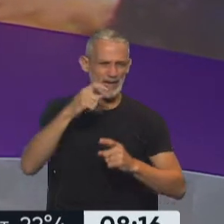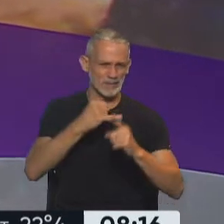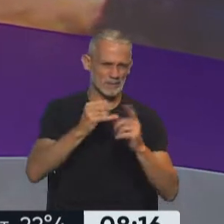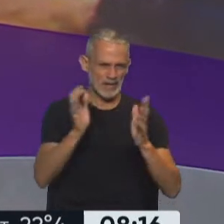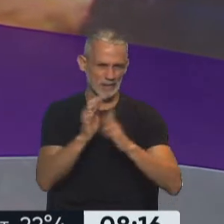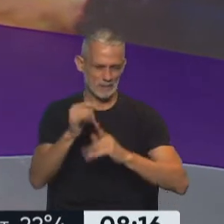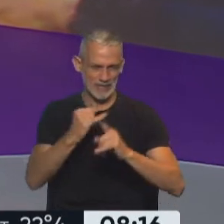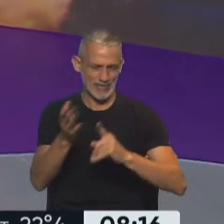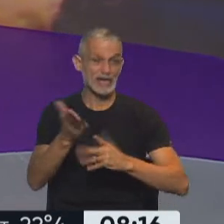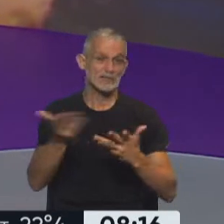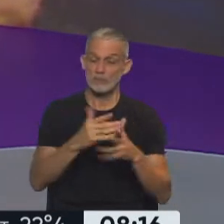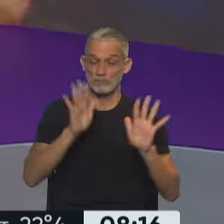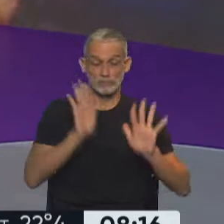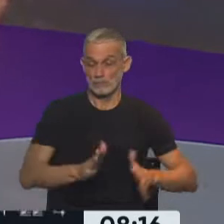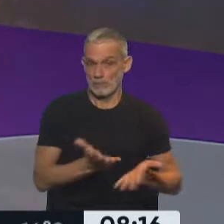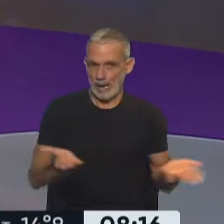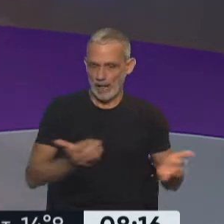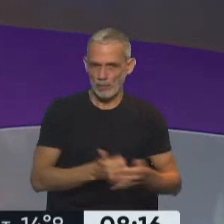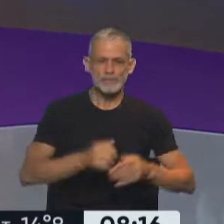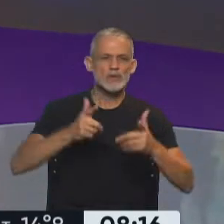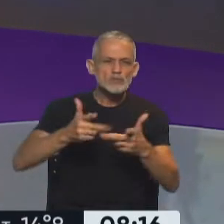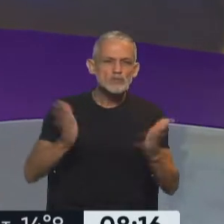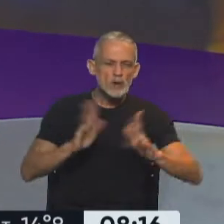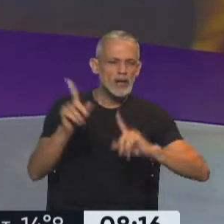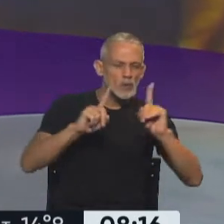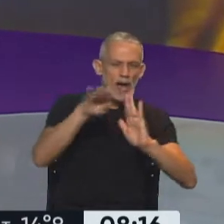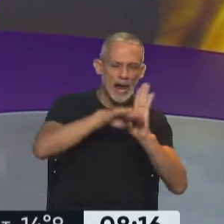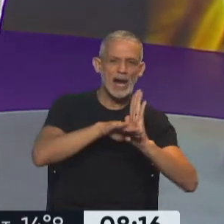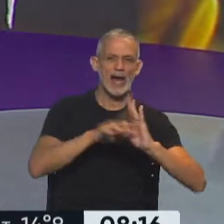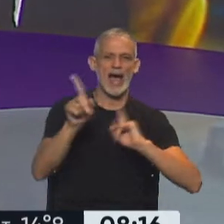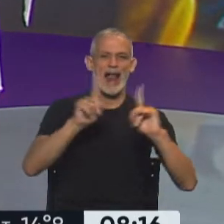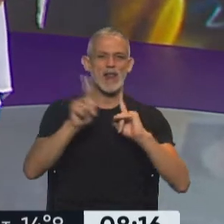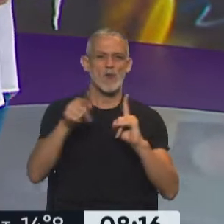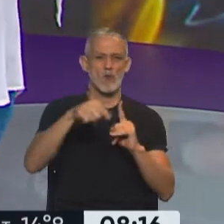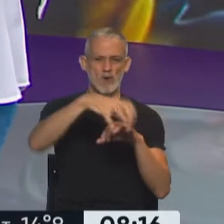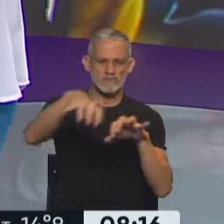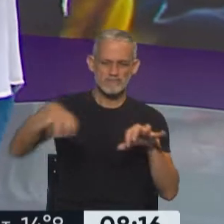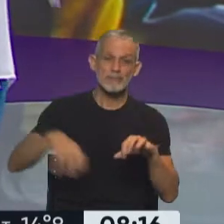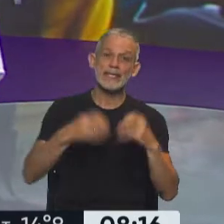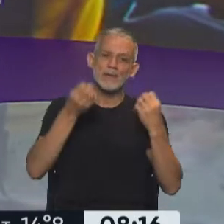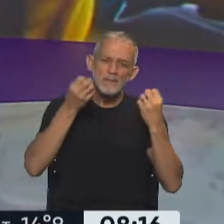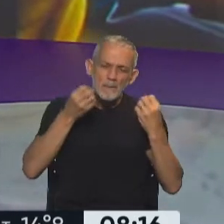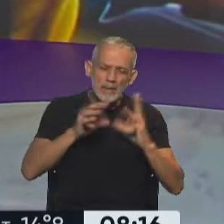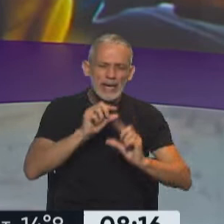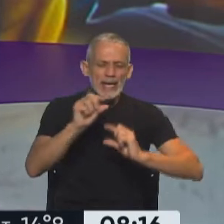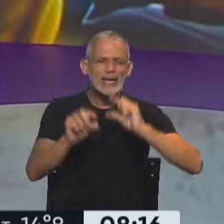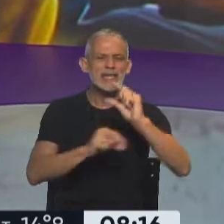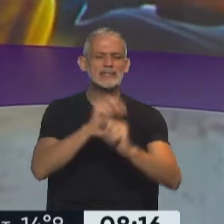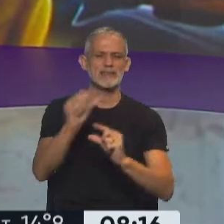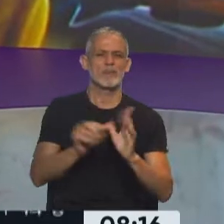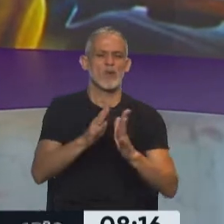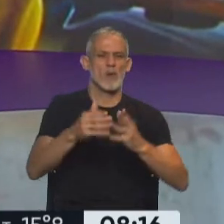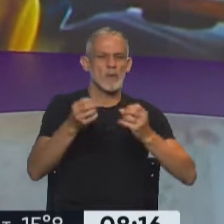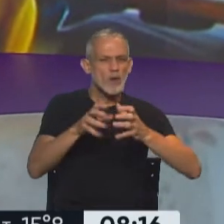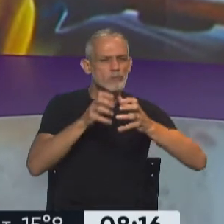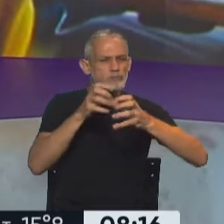casos prácticamente se paralizó. Afortunadamente, a través de algunas medidas, algunos de esos sectores comienzan a readecuarse